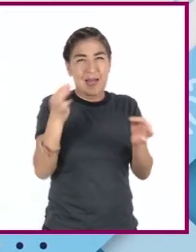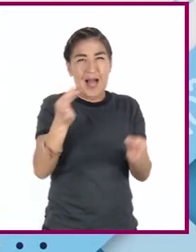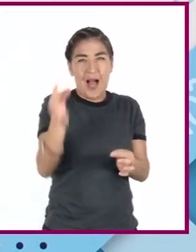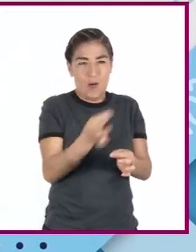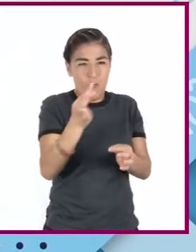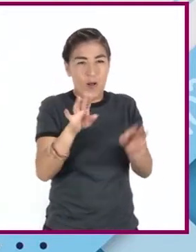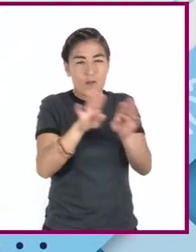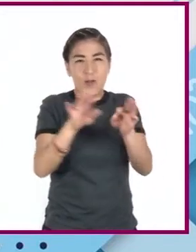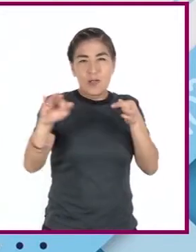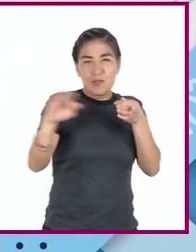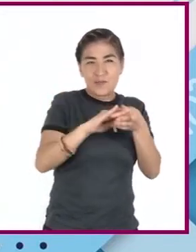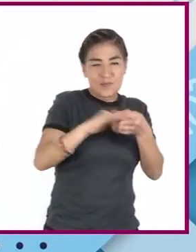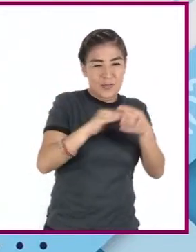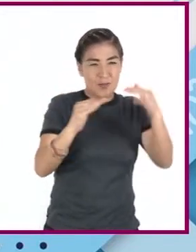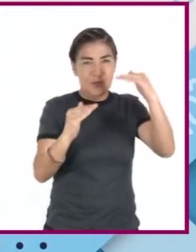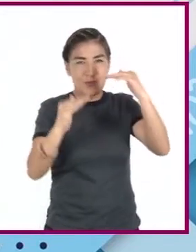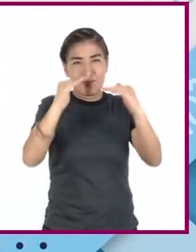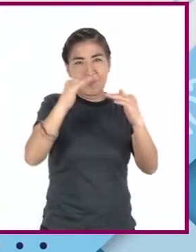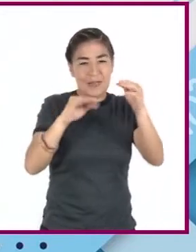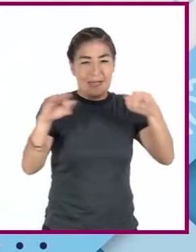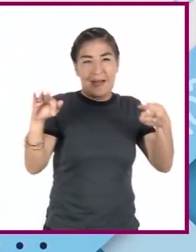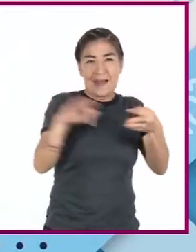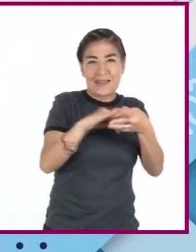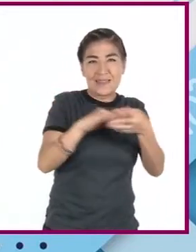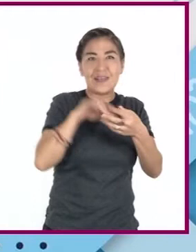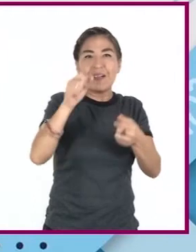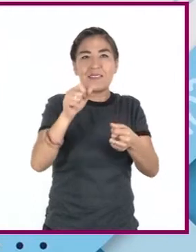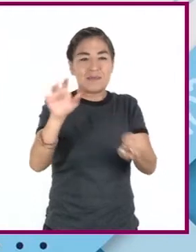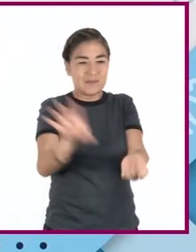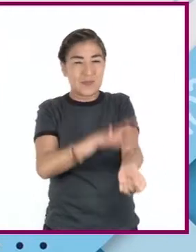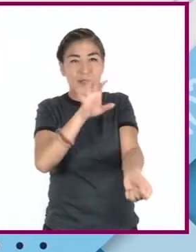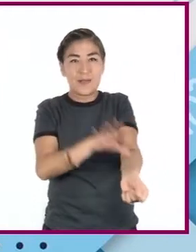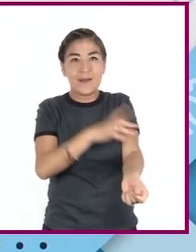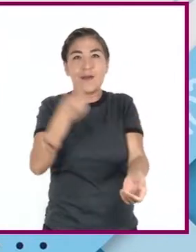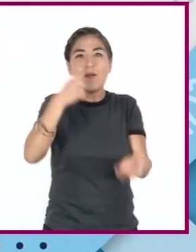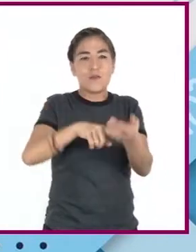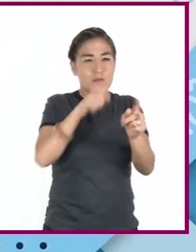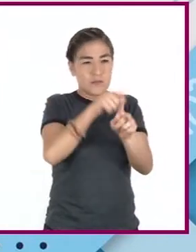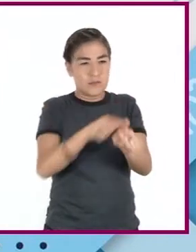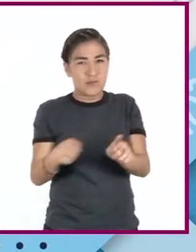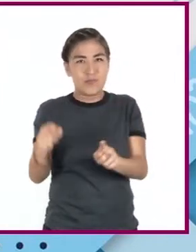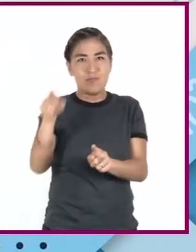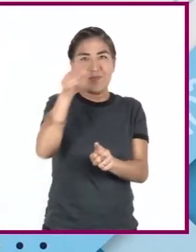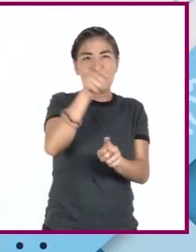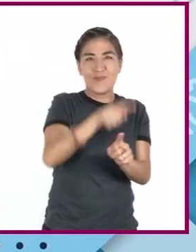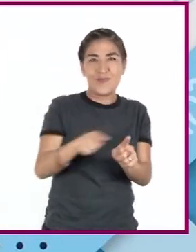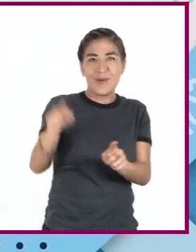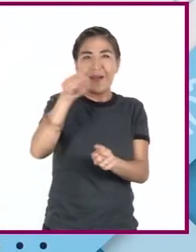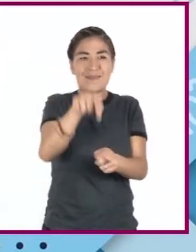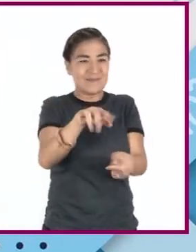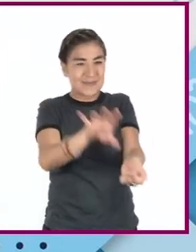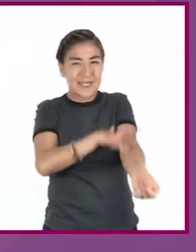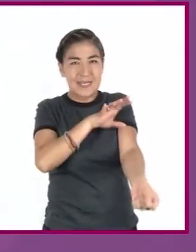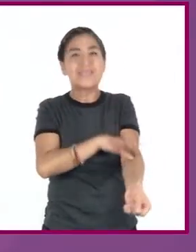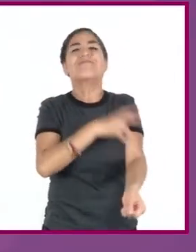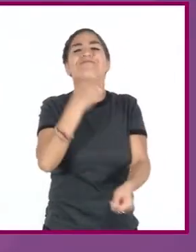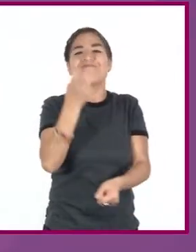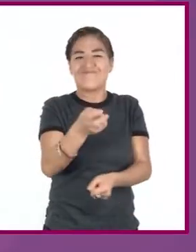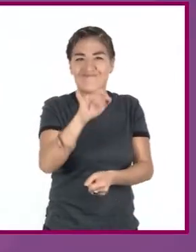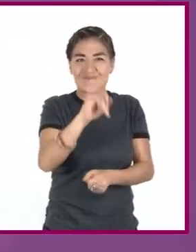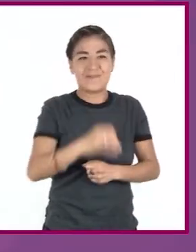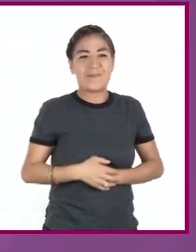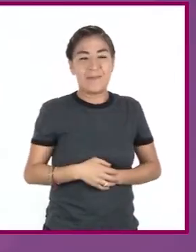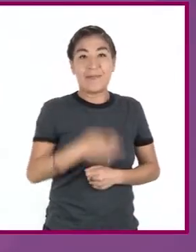acercándola, o más bien acercándole un conductor por el cual circulaba corriente eléctrica. Eso mismo. Con